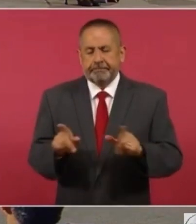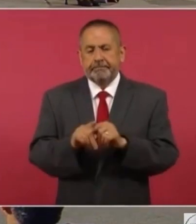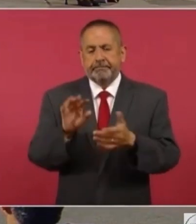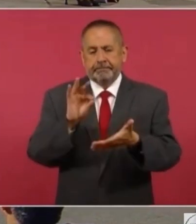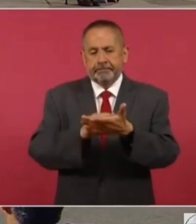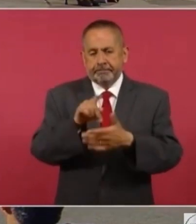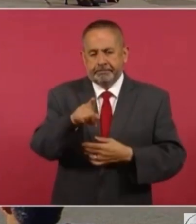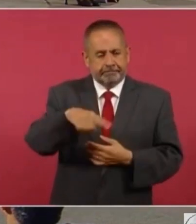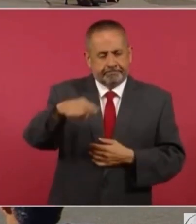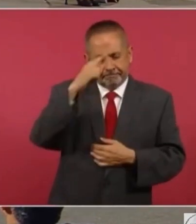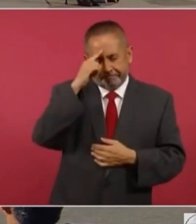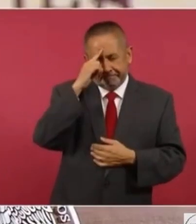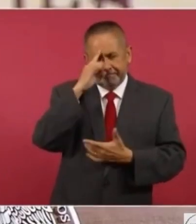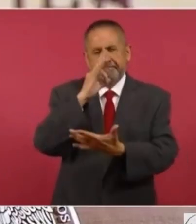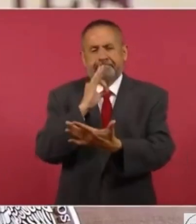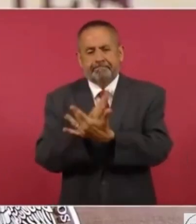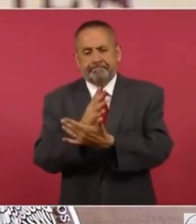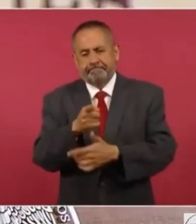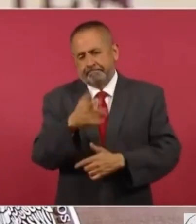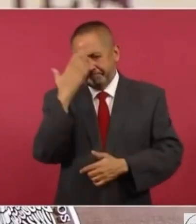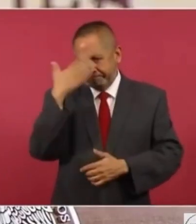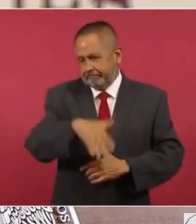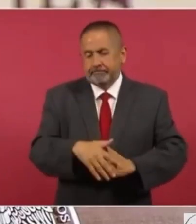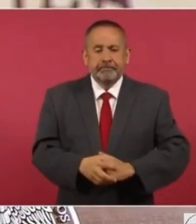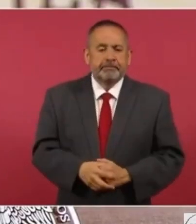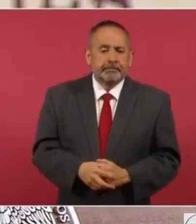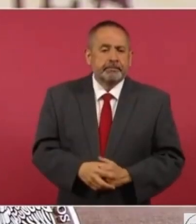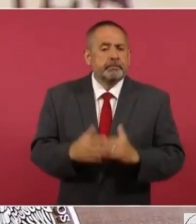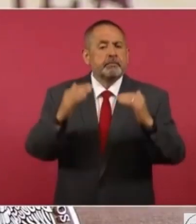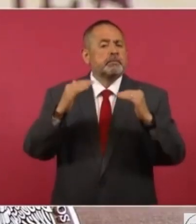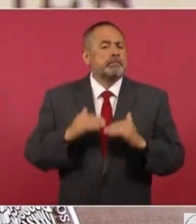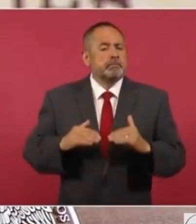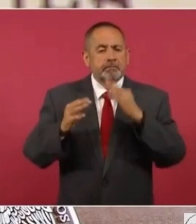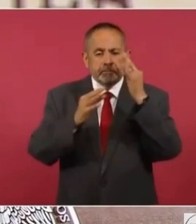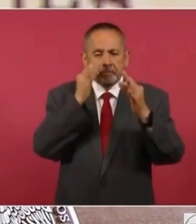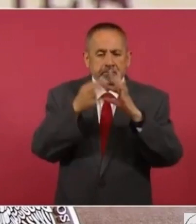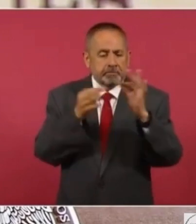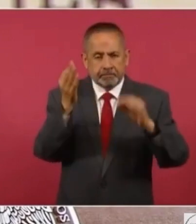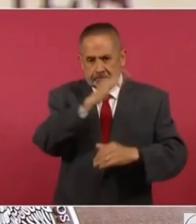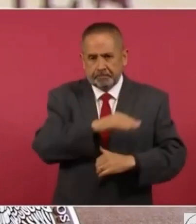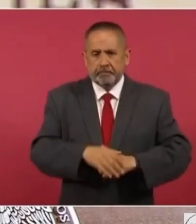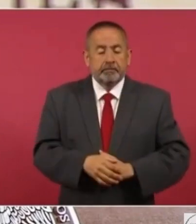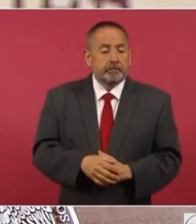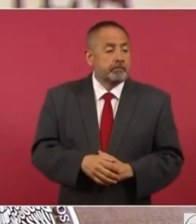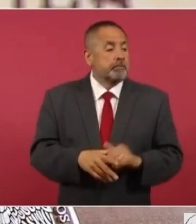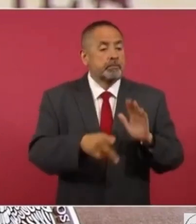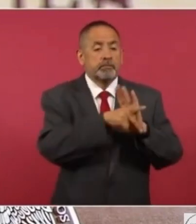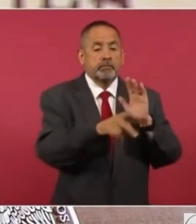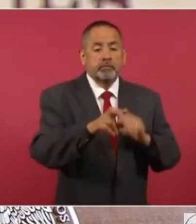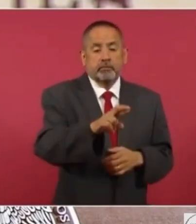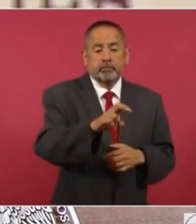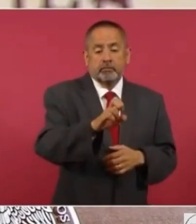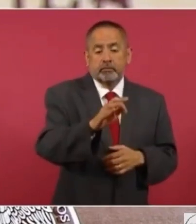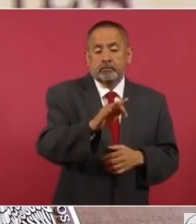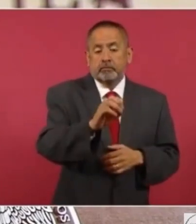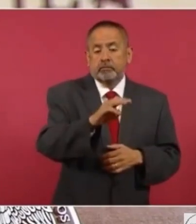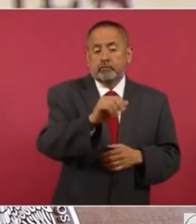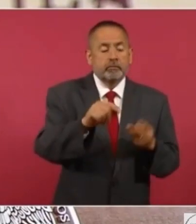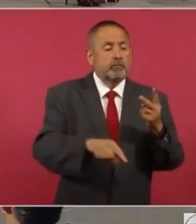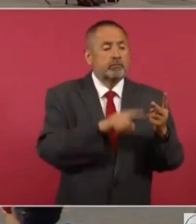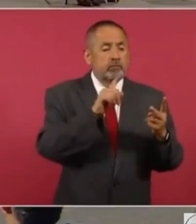Haga usted sus propias conclusiones. Vamos con la siguiente. Diario Reforma y periodistas